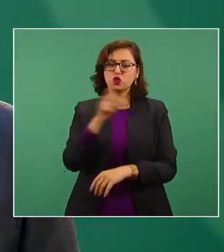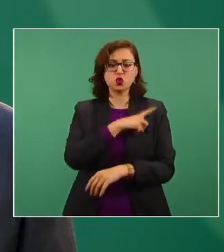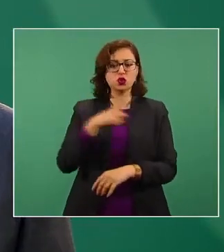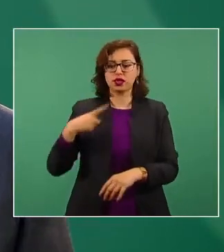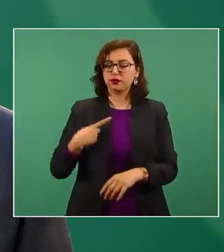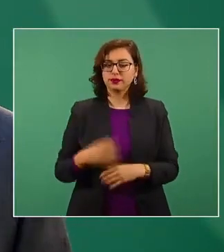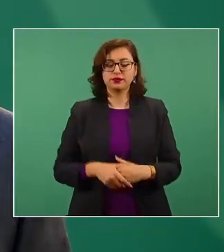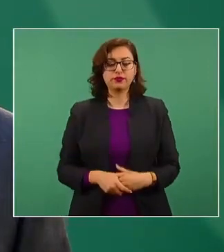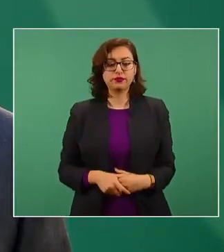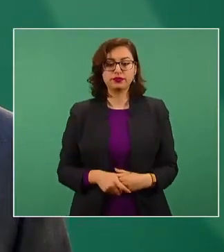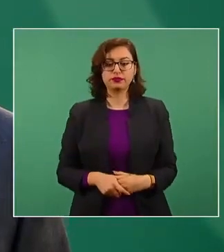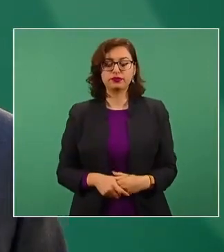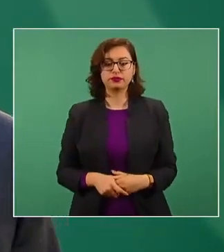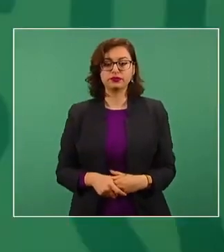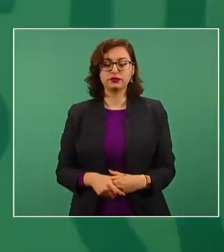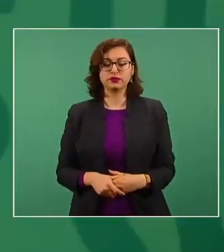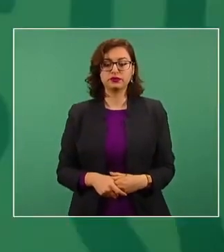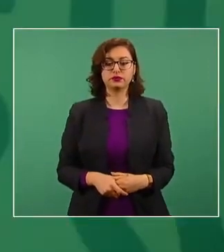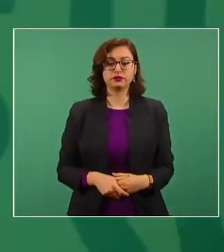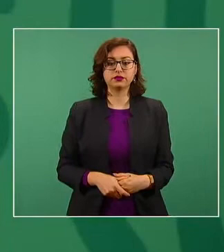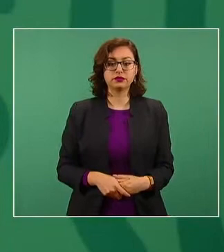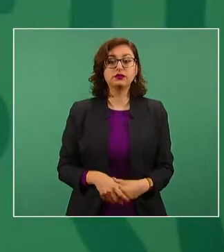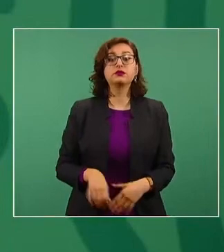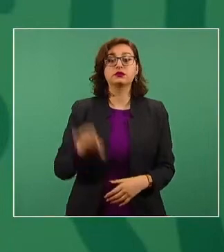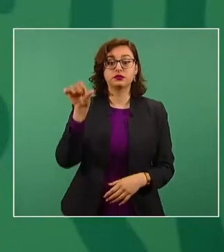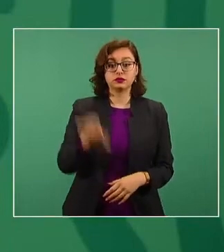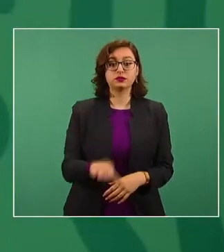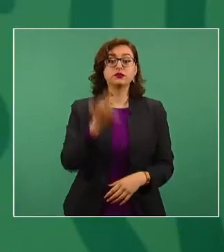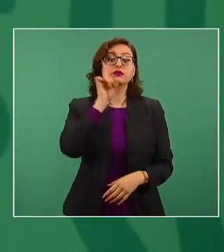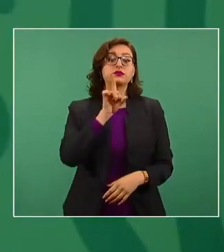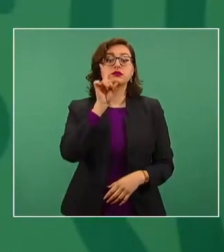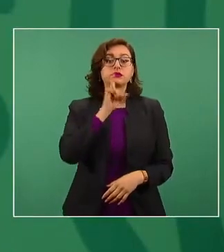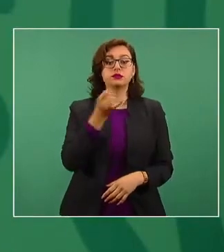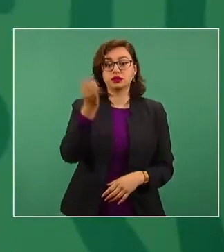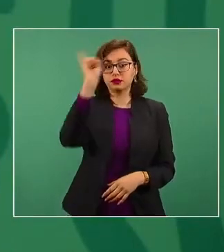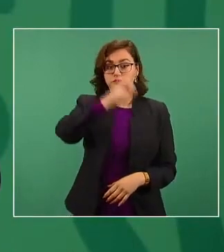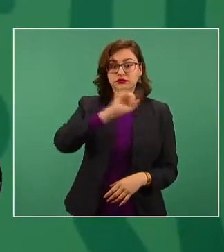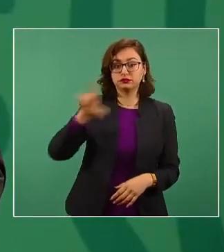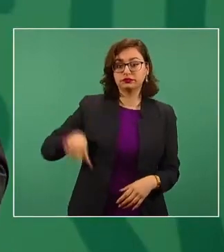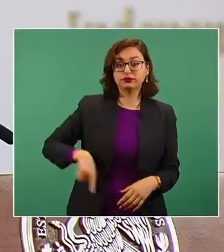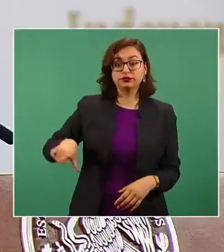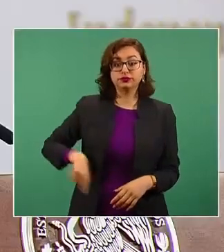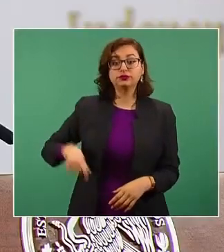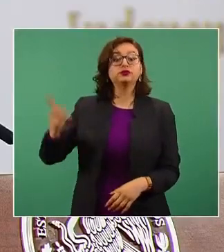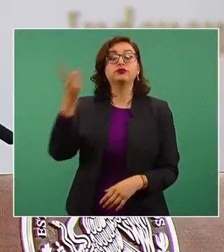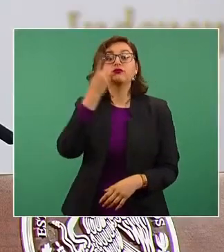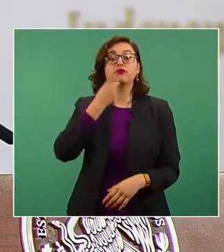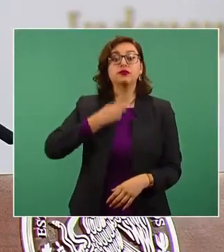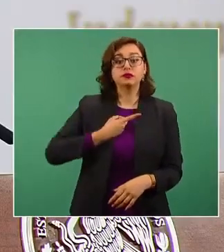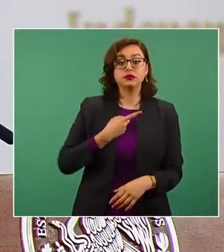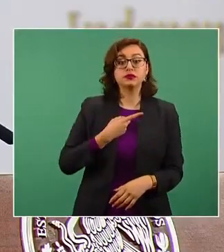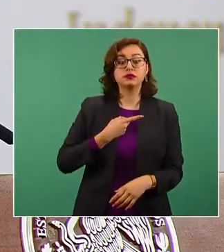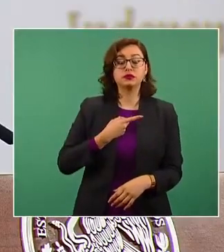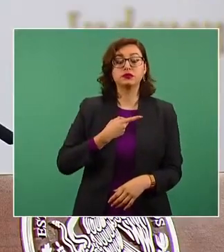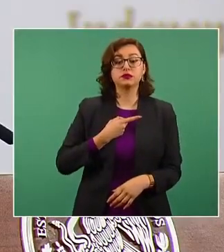Hoy me estaba comentando la jefa de gobierno en el informe que encontraron